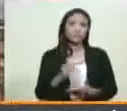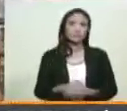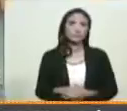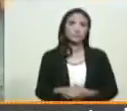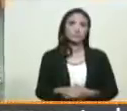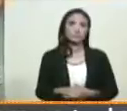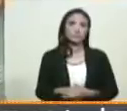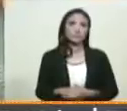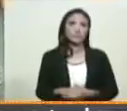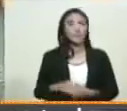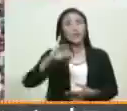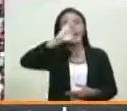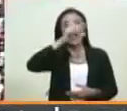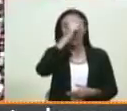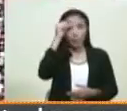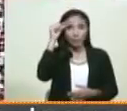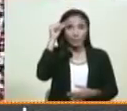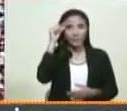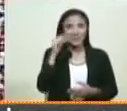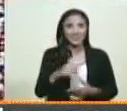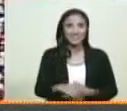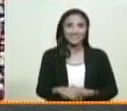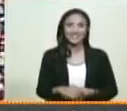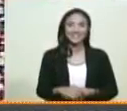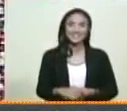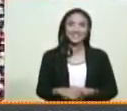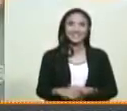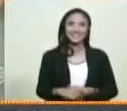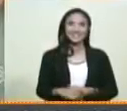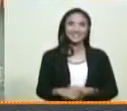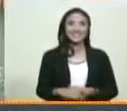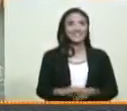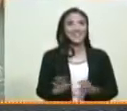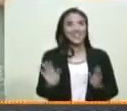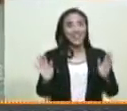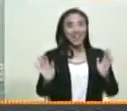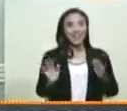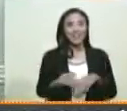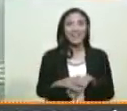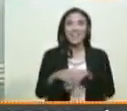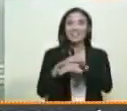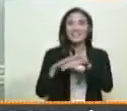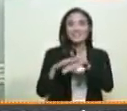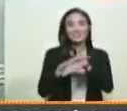no. La basura de Julio Borges, no. Con el perdón de la basura,